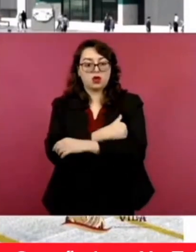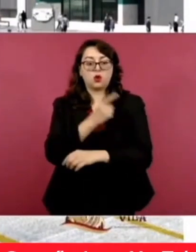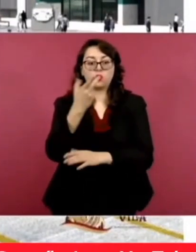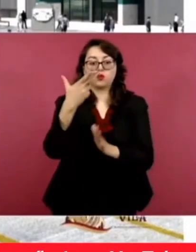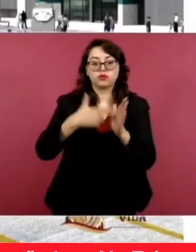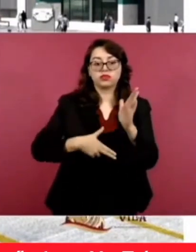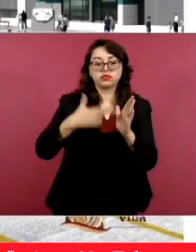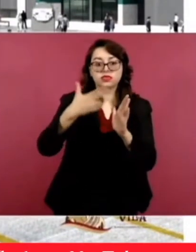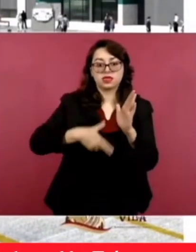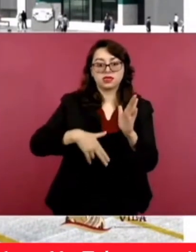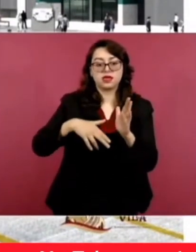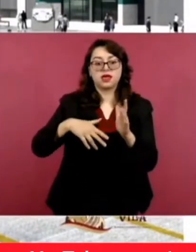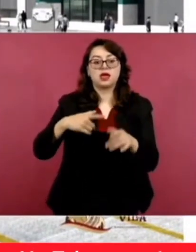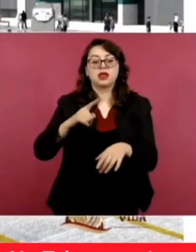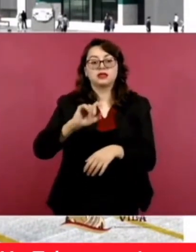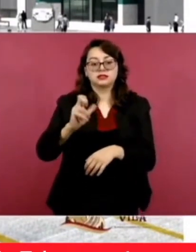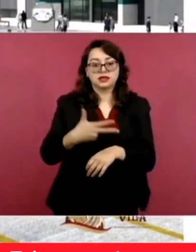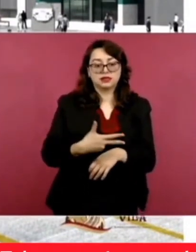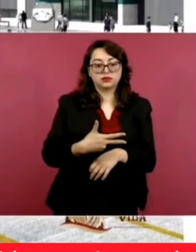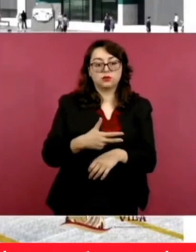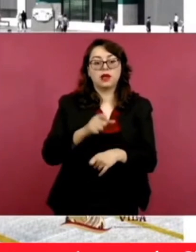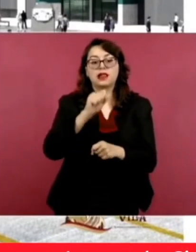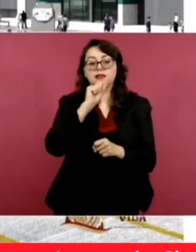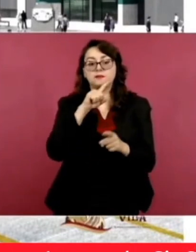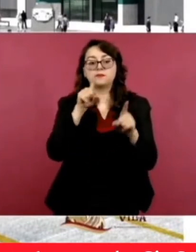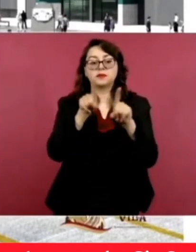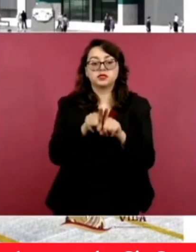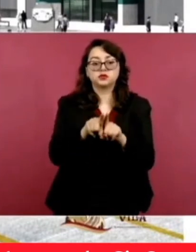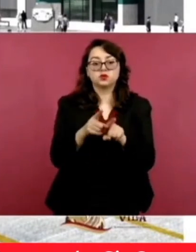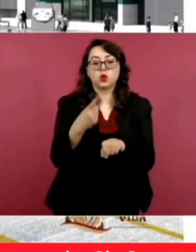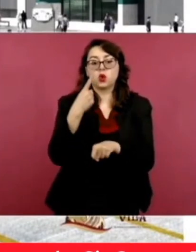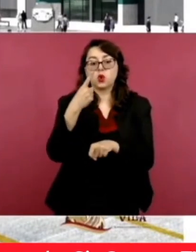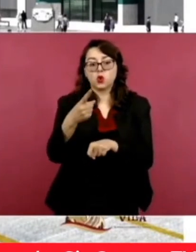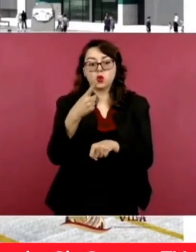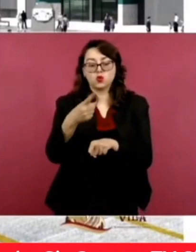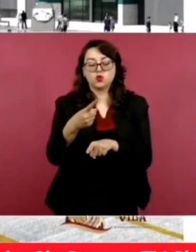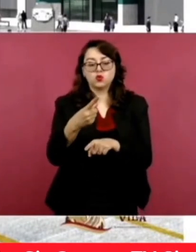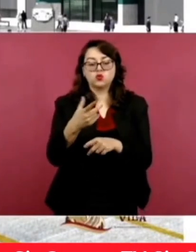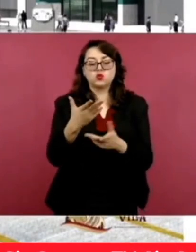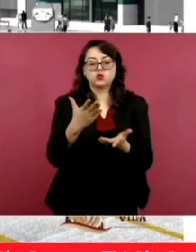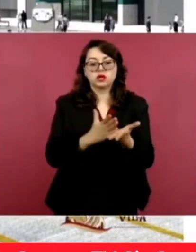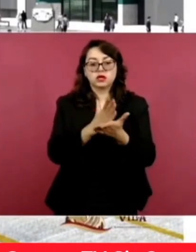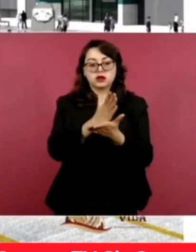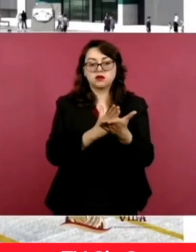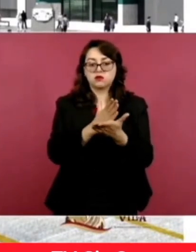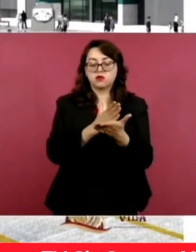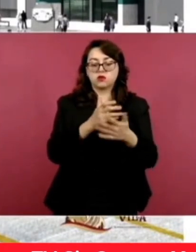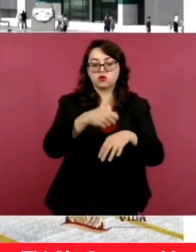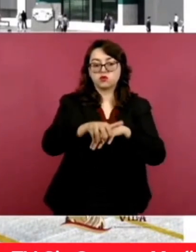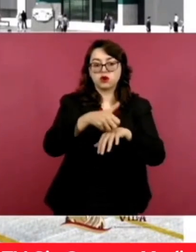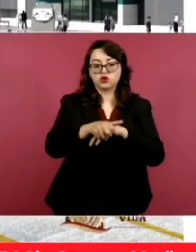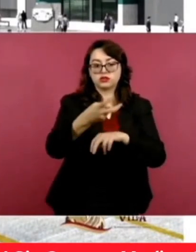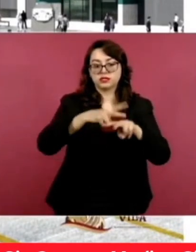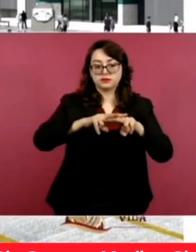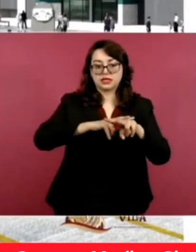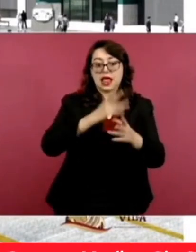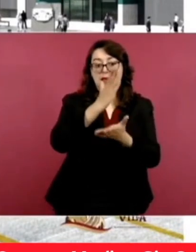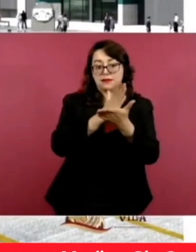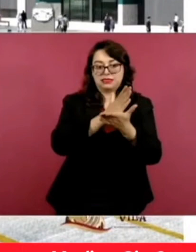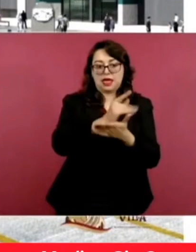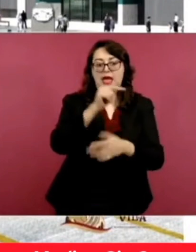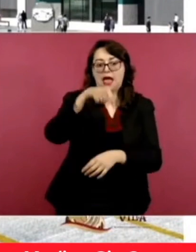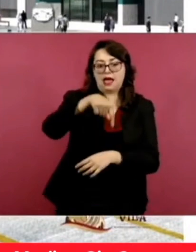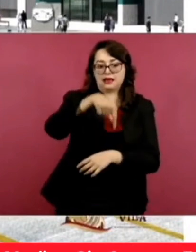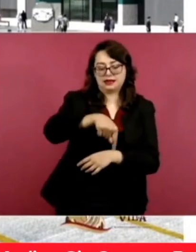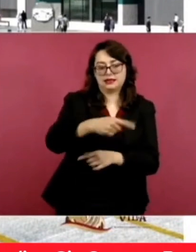taller y cochera en Chetumal y una base de mantenimiento para la vía a la mitad del tramo 6, que es en Felipe Carrillo Puerto. En el